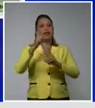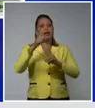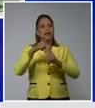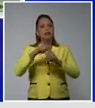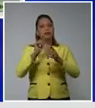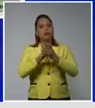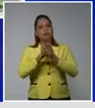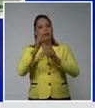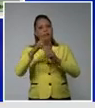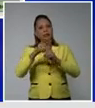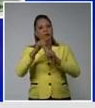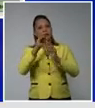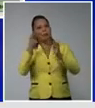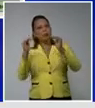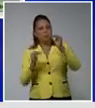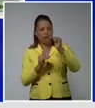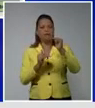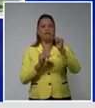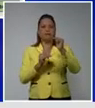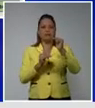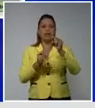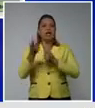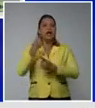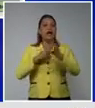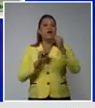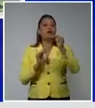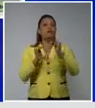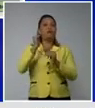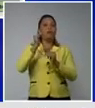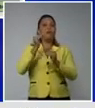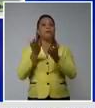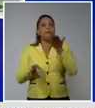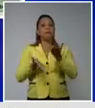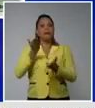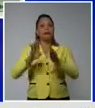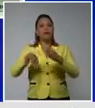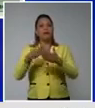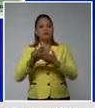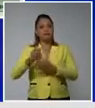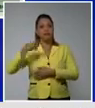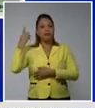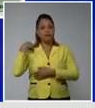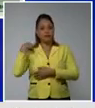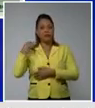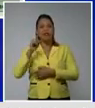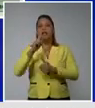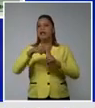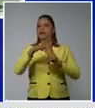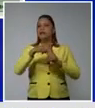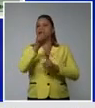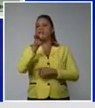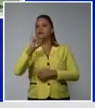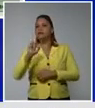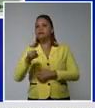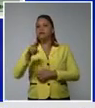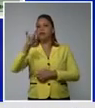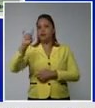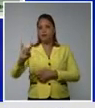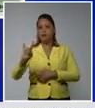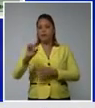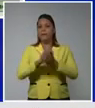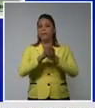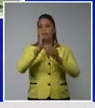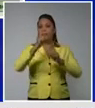las tasas más bajas, aunque superiores a las del día de ayer. Las Tunas 16,9 y